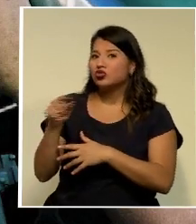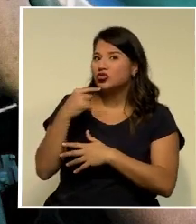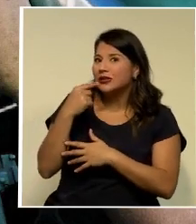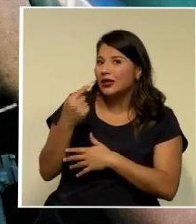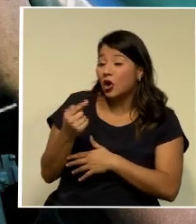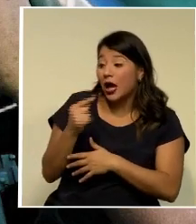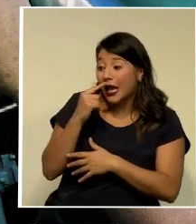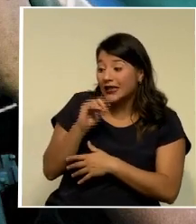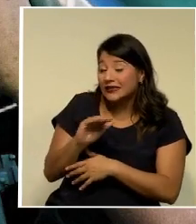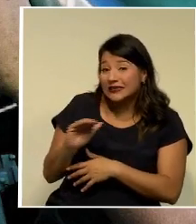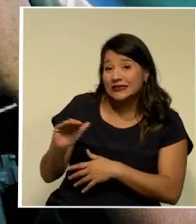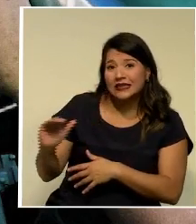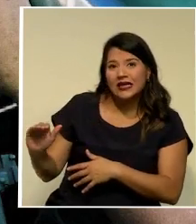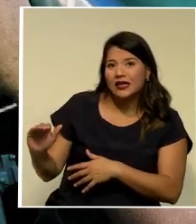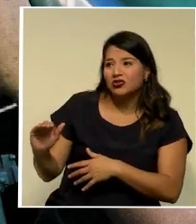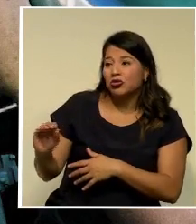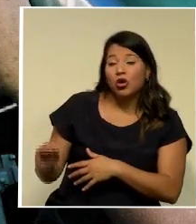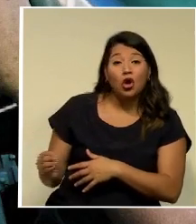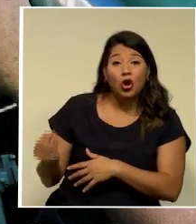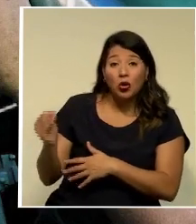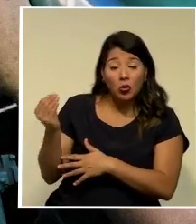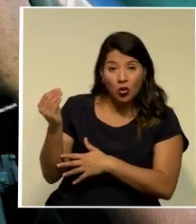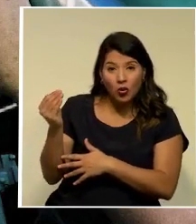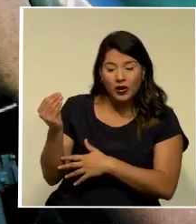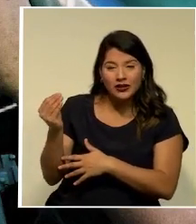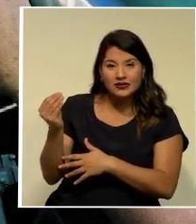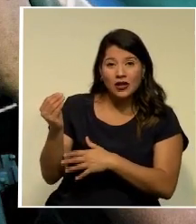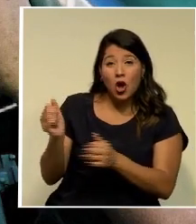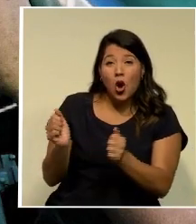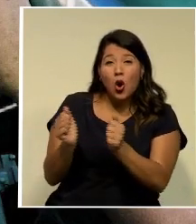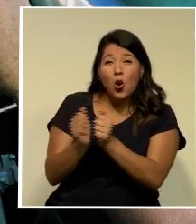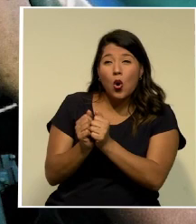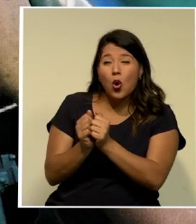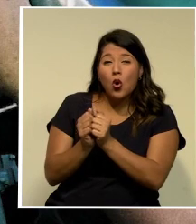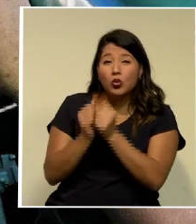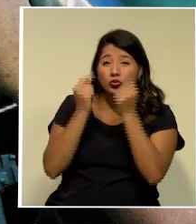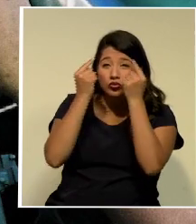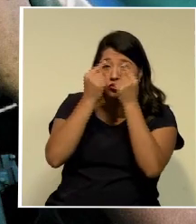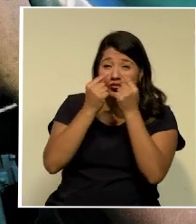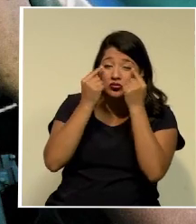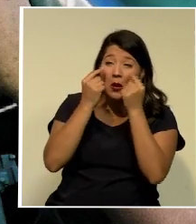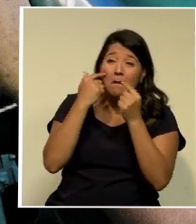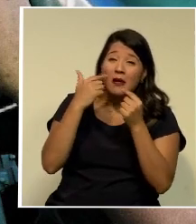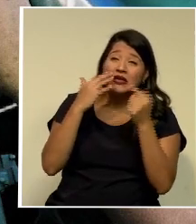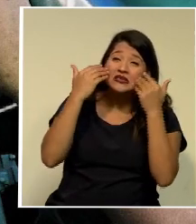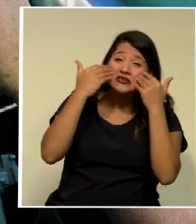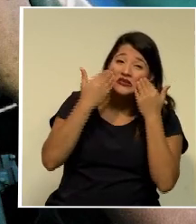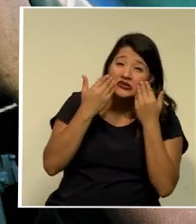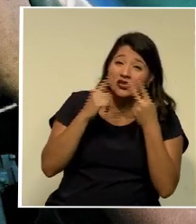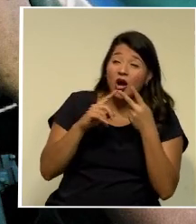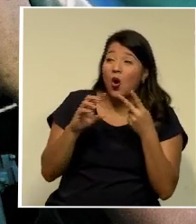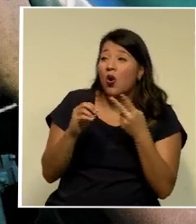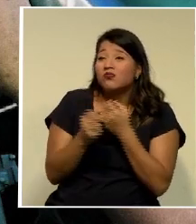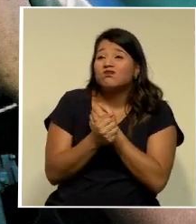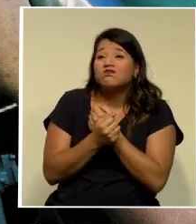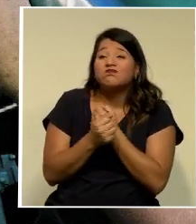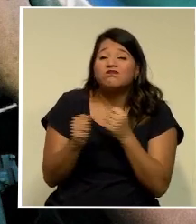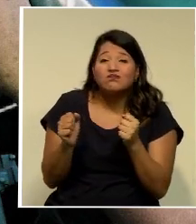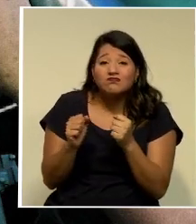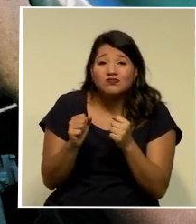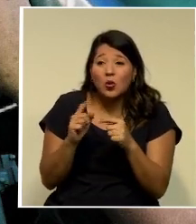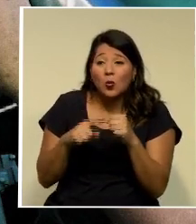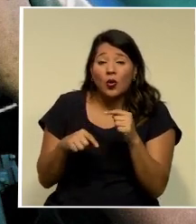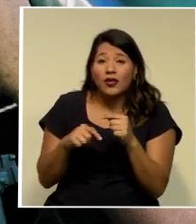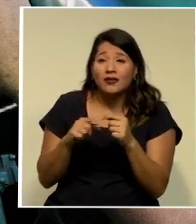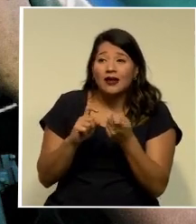son prácticamente niños, adolescentes, con unas miradas, uno no sabe si es de tristeza, de impotencia, pero tan acostumbrados a